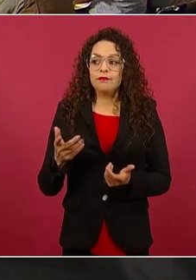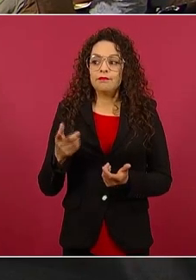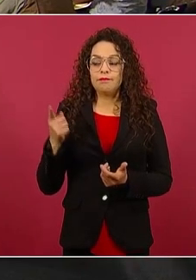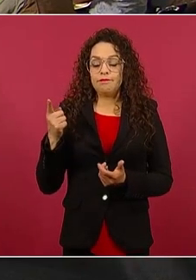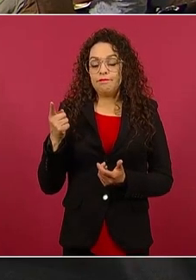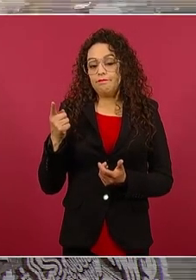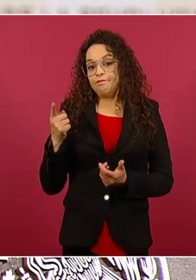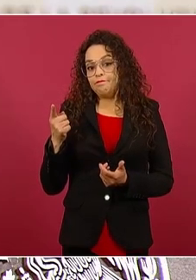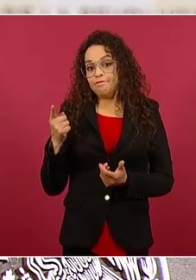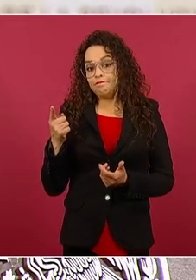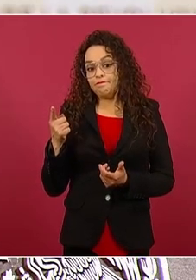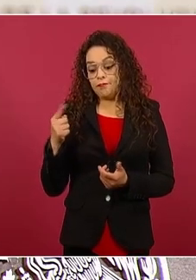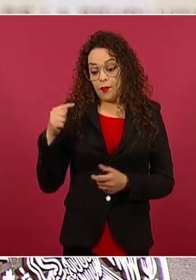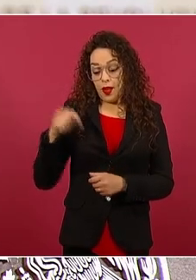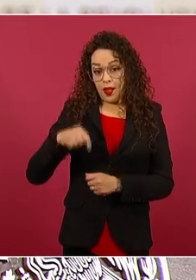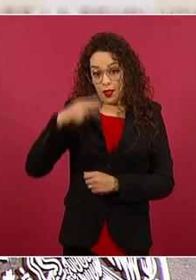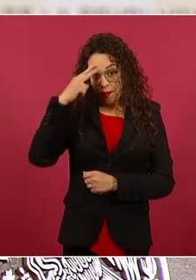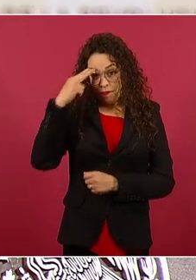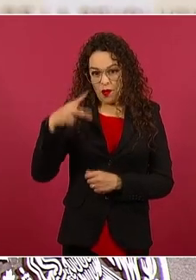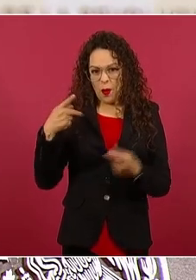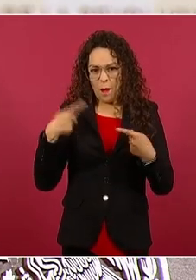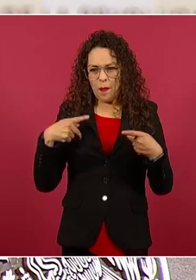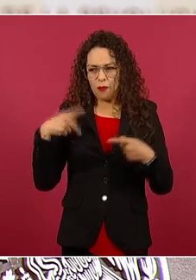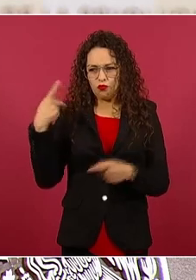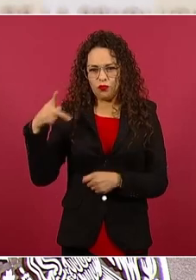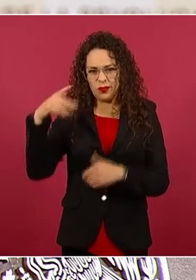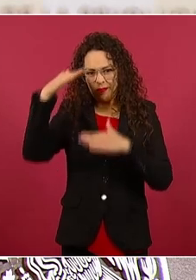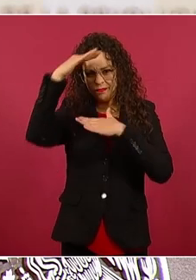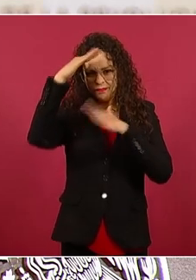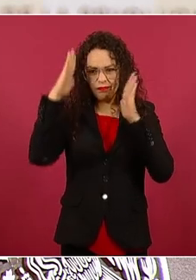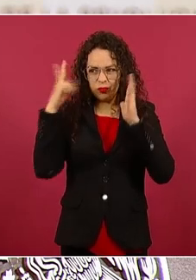conservadores de nuestro país,